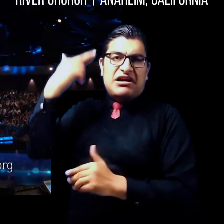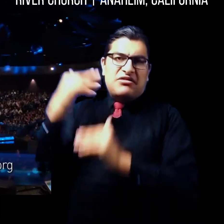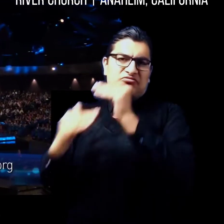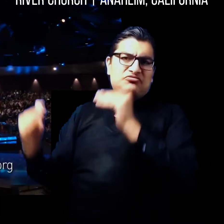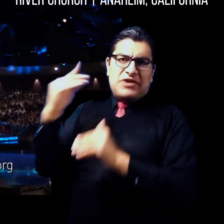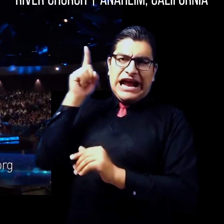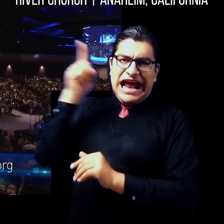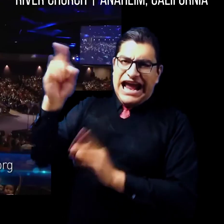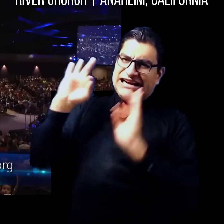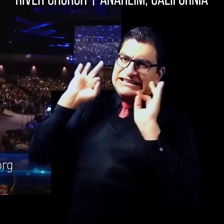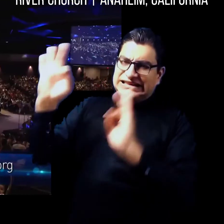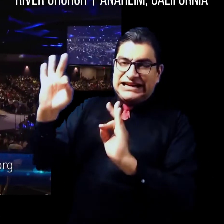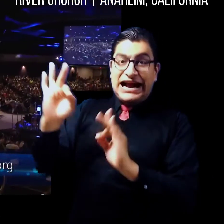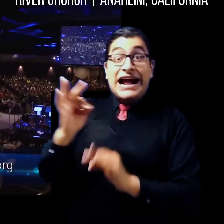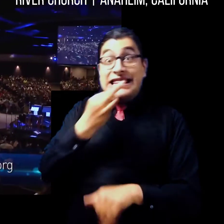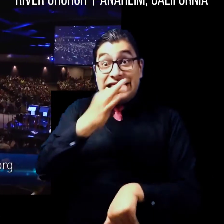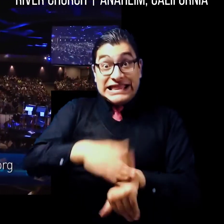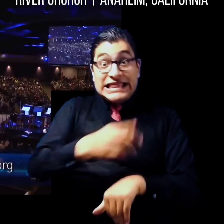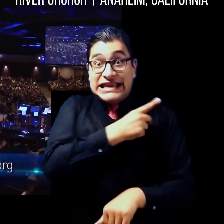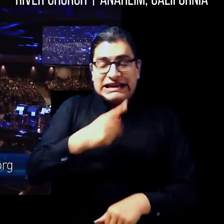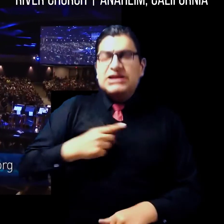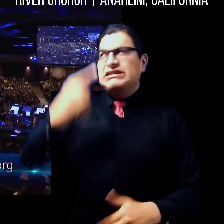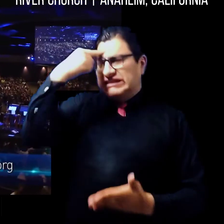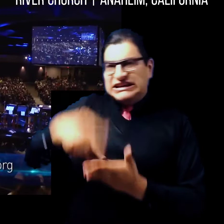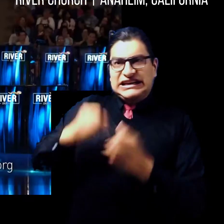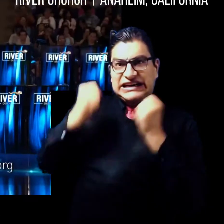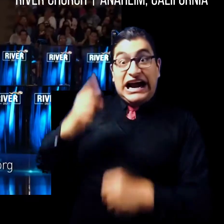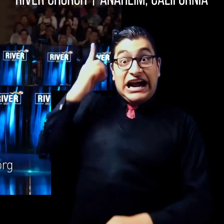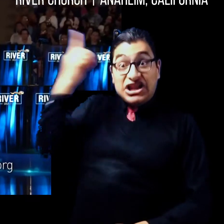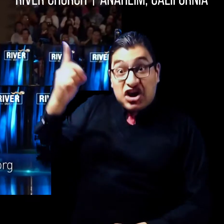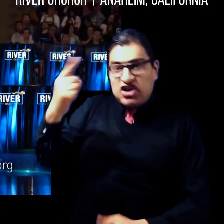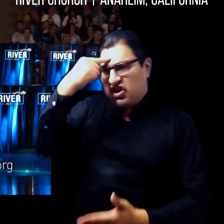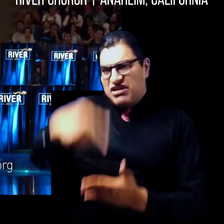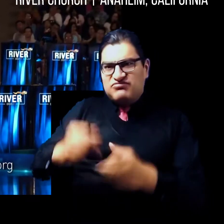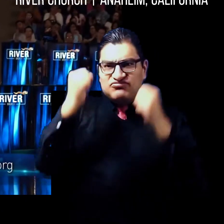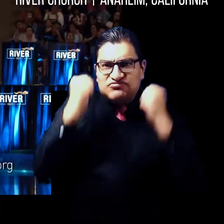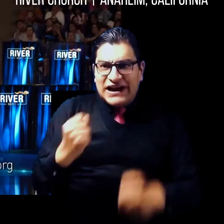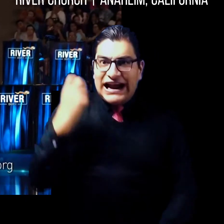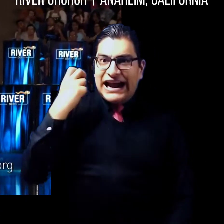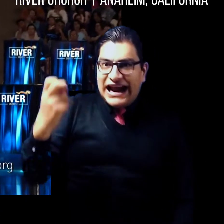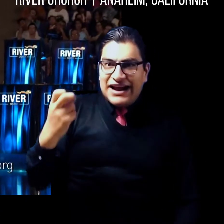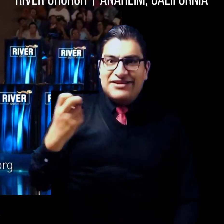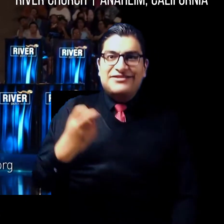Rey. Alguien tiene que decir, yo creo en ese Dios.